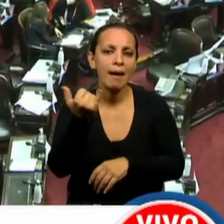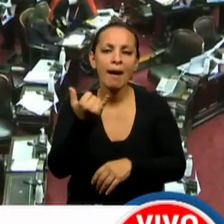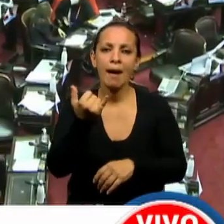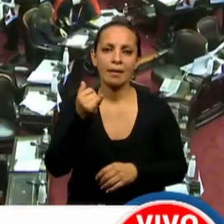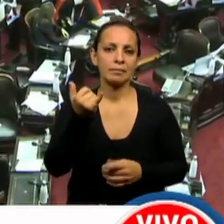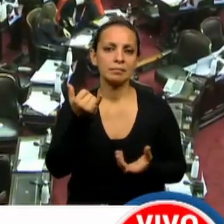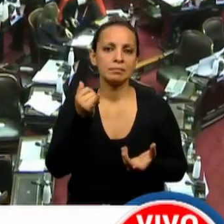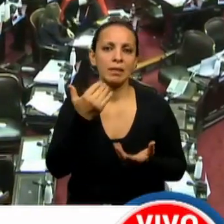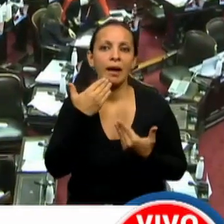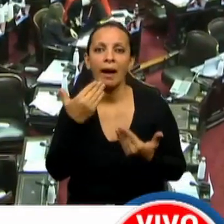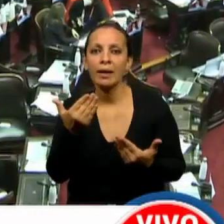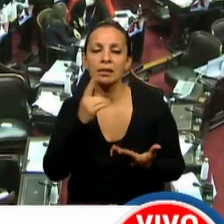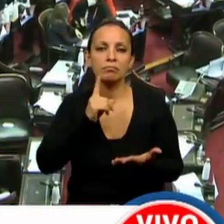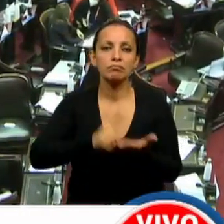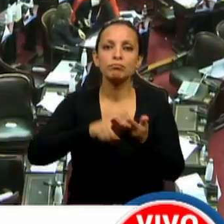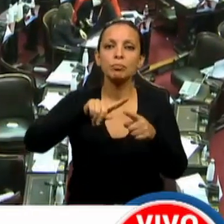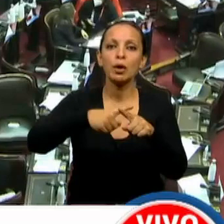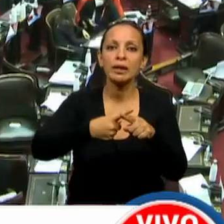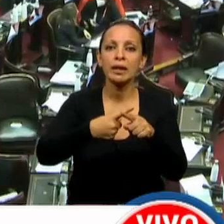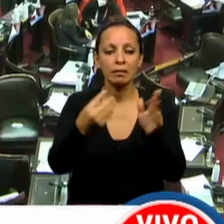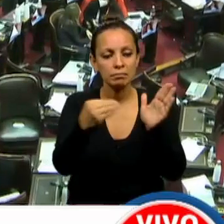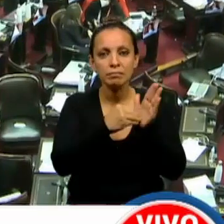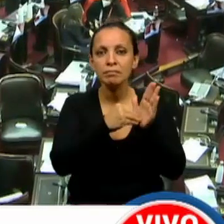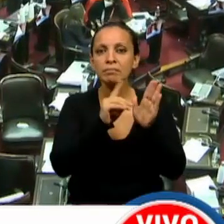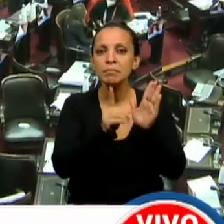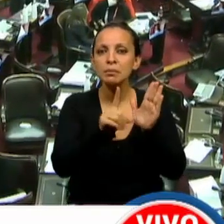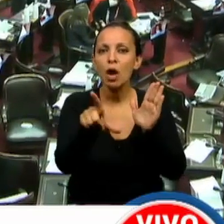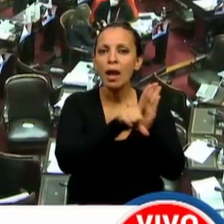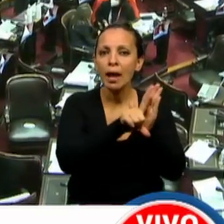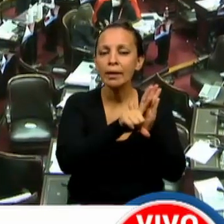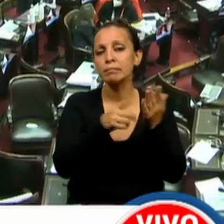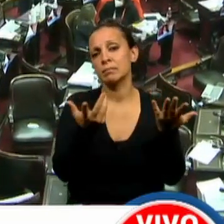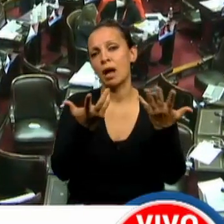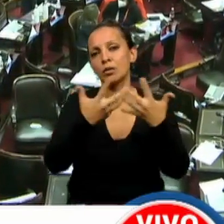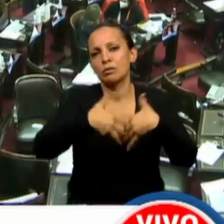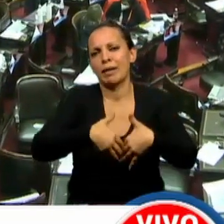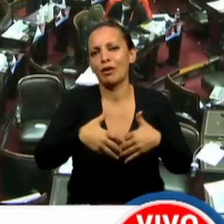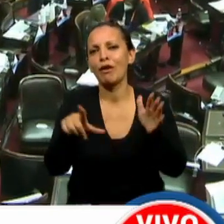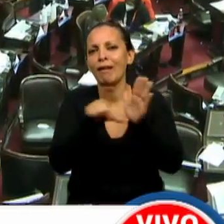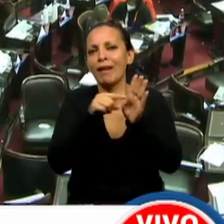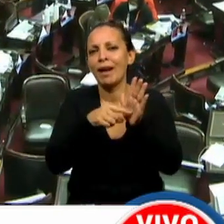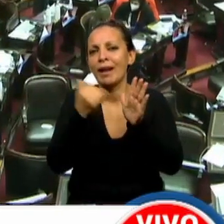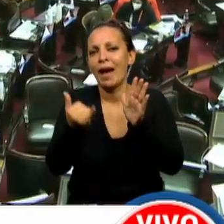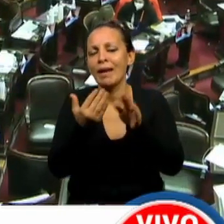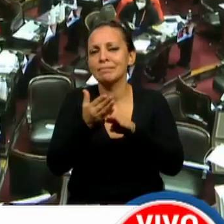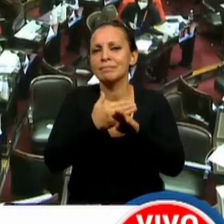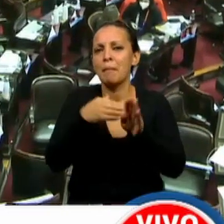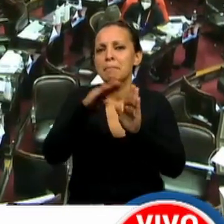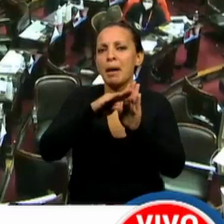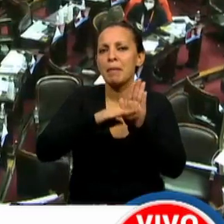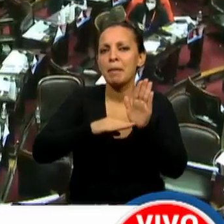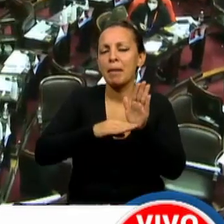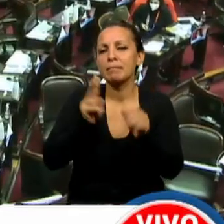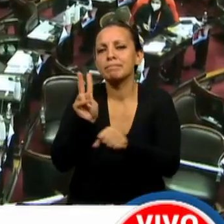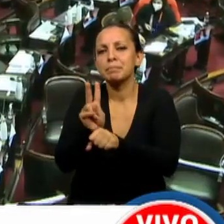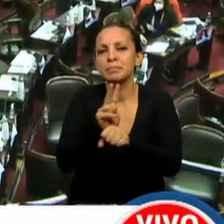la decisión política expresada en una ley, es lógico que esa misma ley tome todas las previsiones y